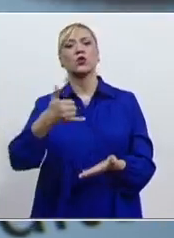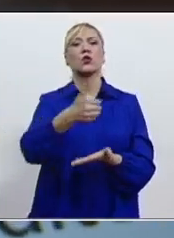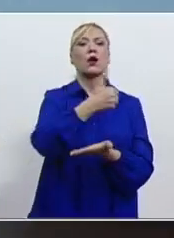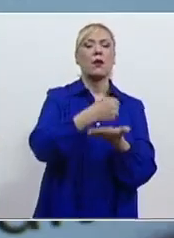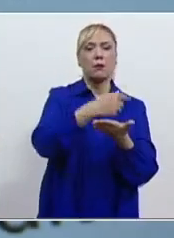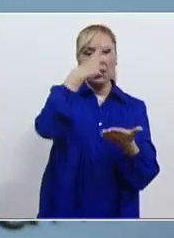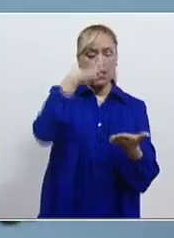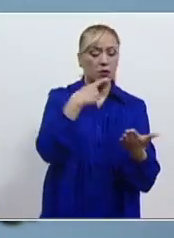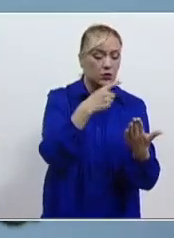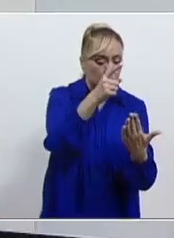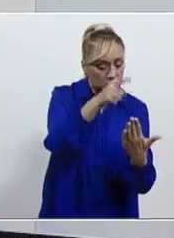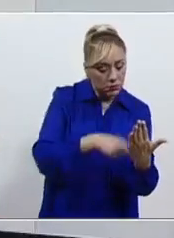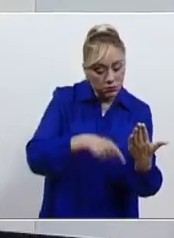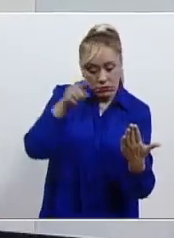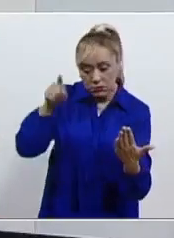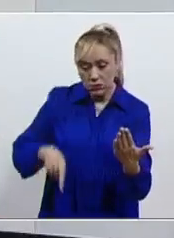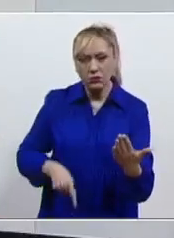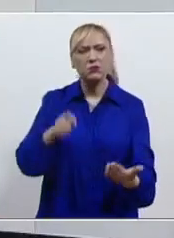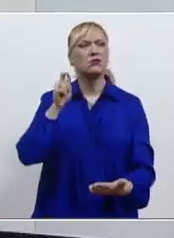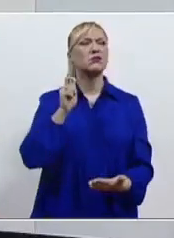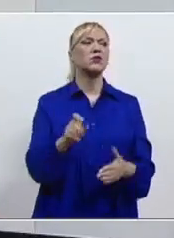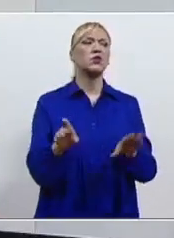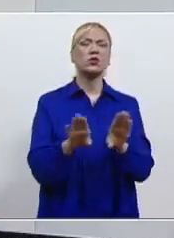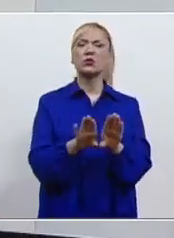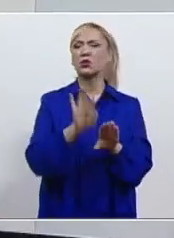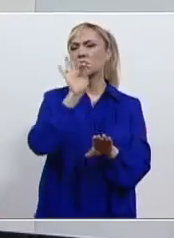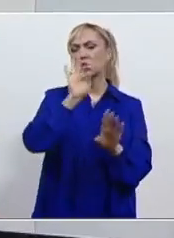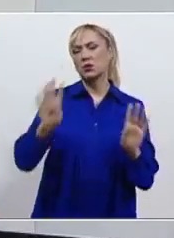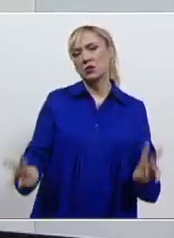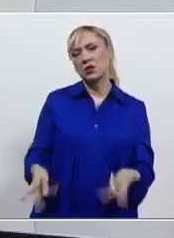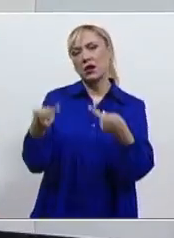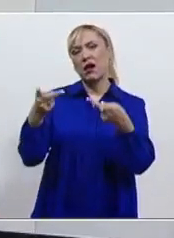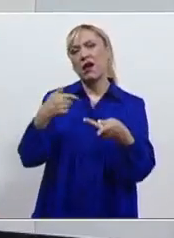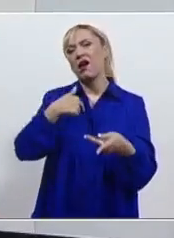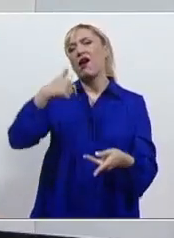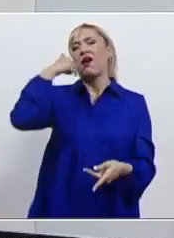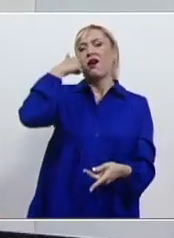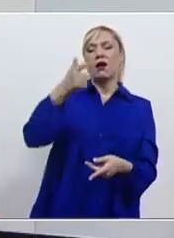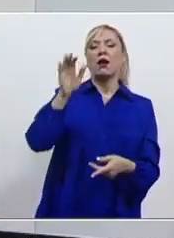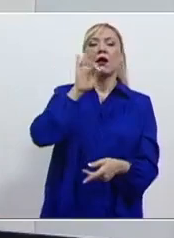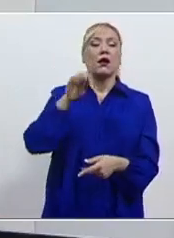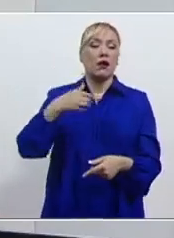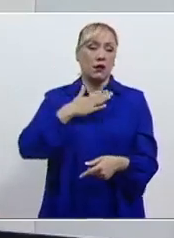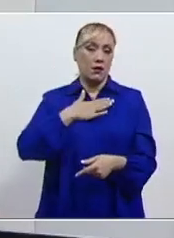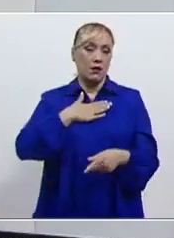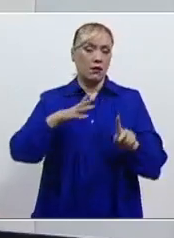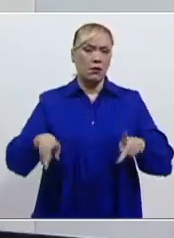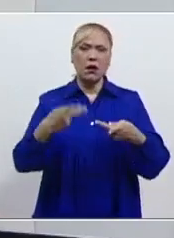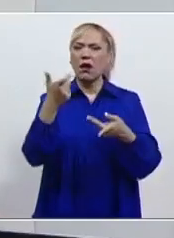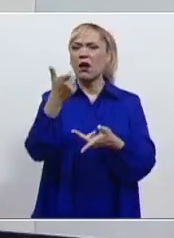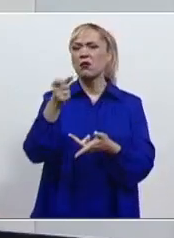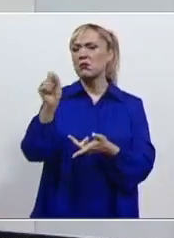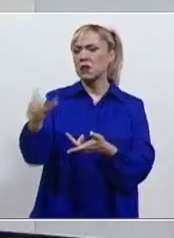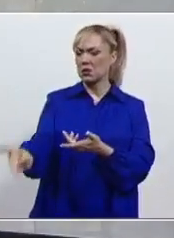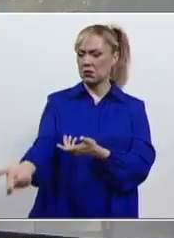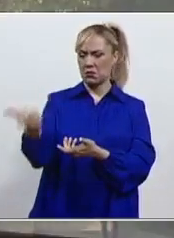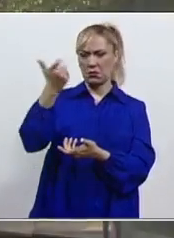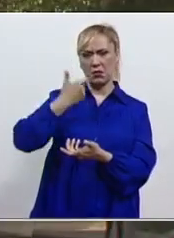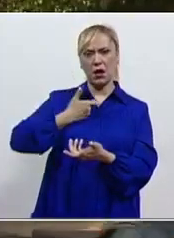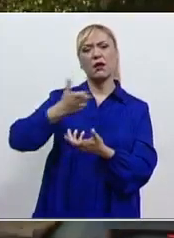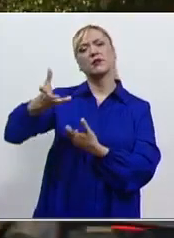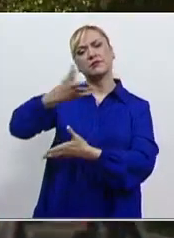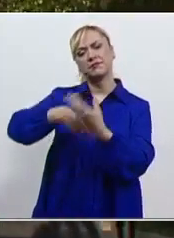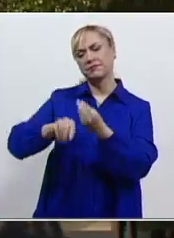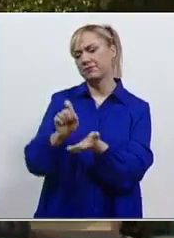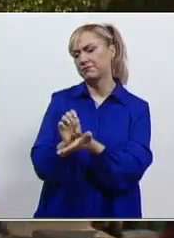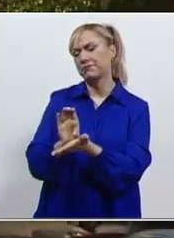las prestaciones principales que son consecuencia de este tipo de actos es que la parte vendedora devuelva el dinero recibido como parte del precio y